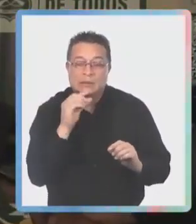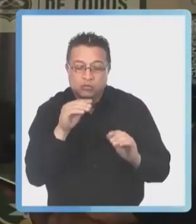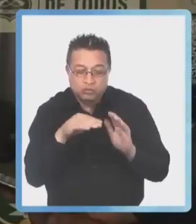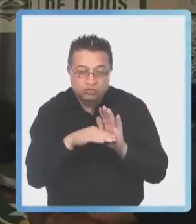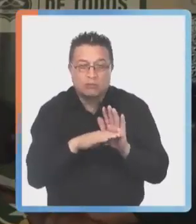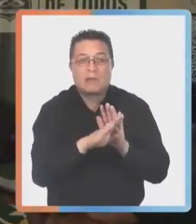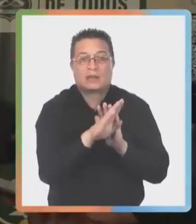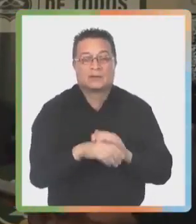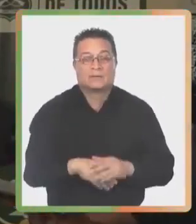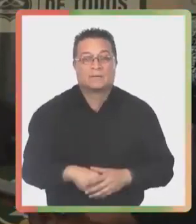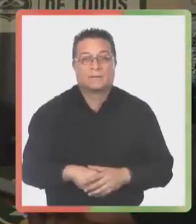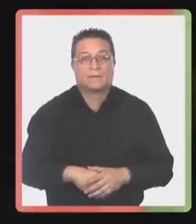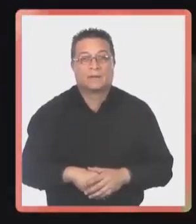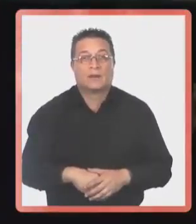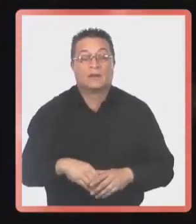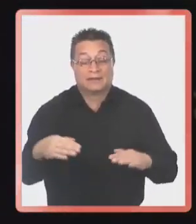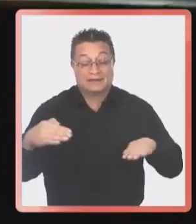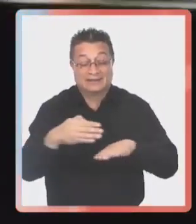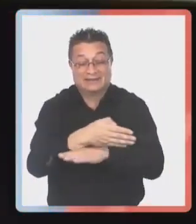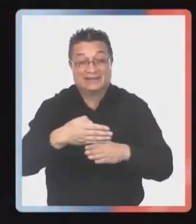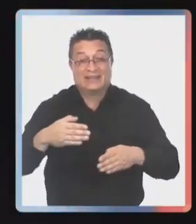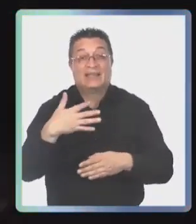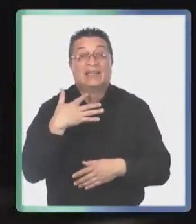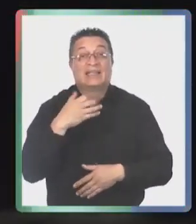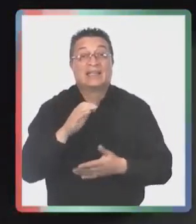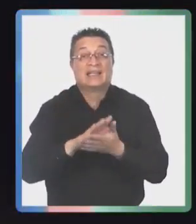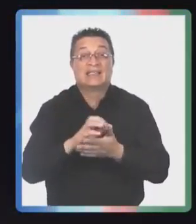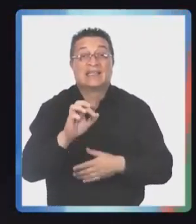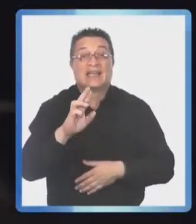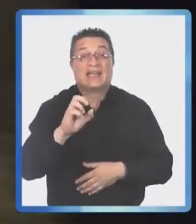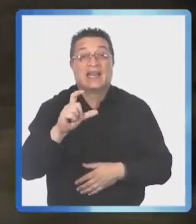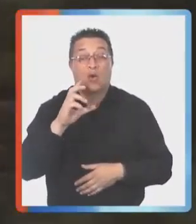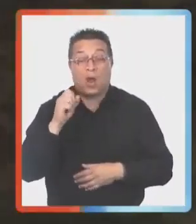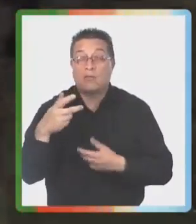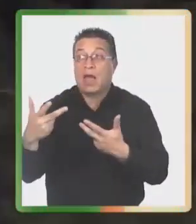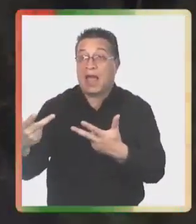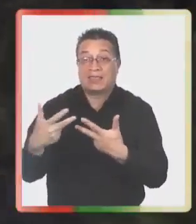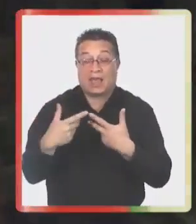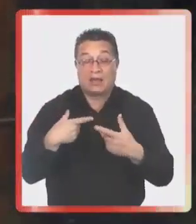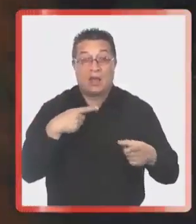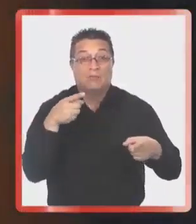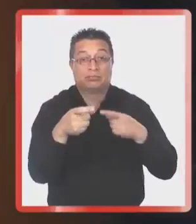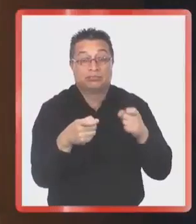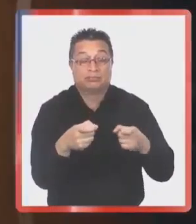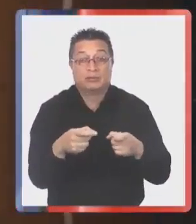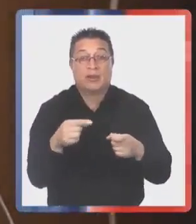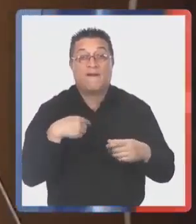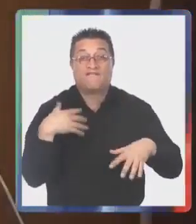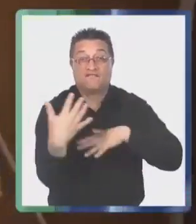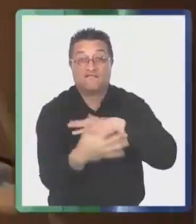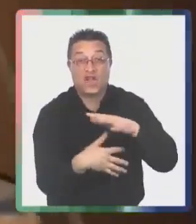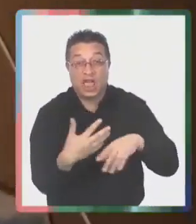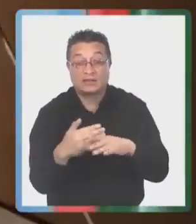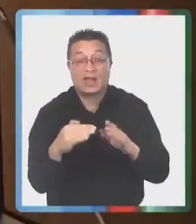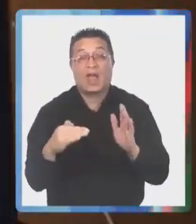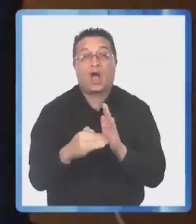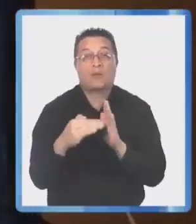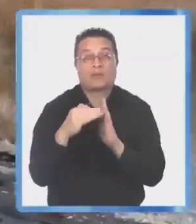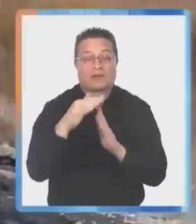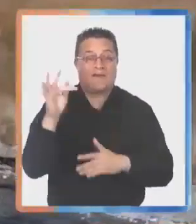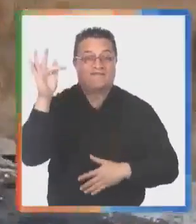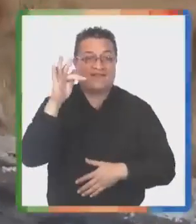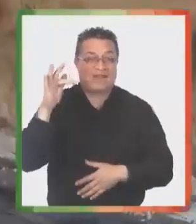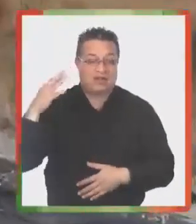levemente, ¿no es cierto?, esa cifra. Cruce Quecheregua. Nos acaban de atacar, un disparo. Los hechos de violencia han